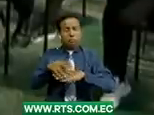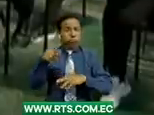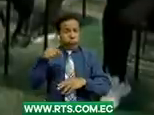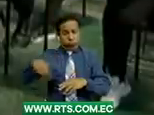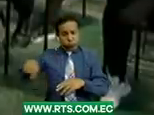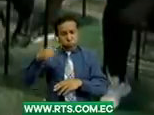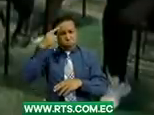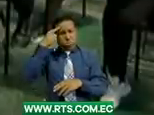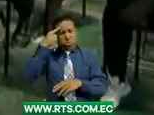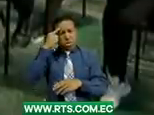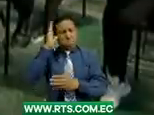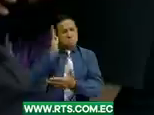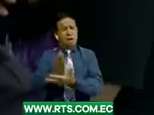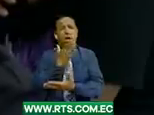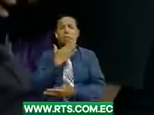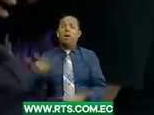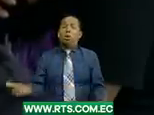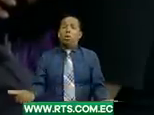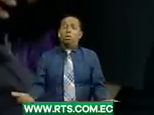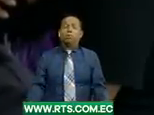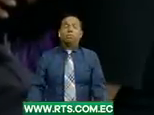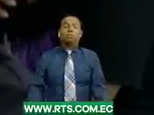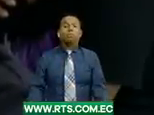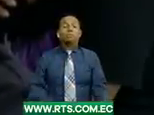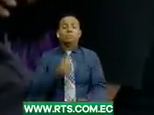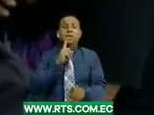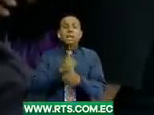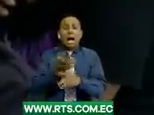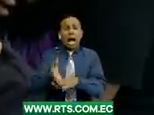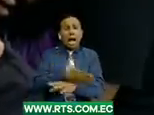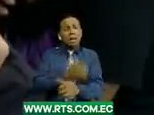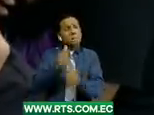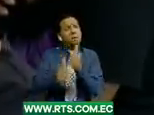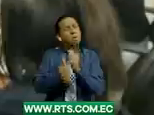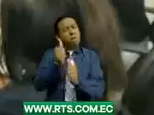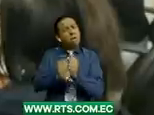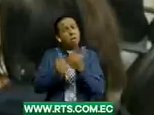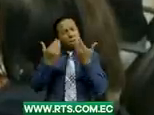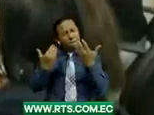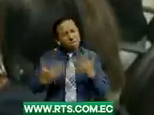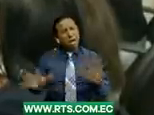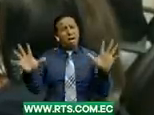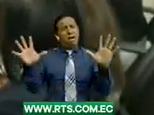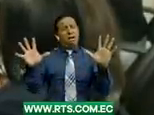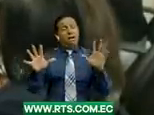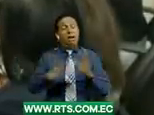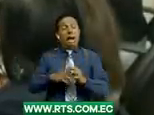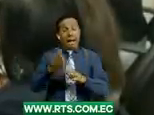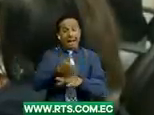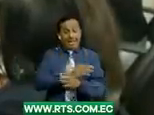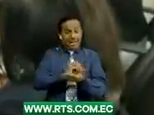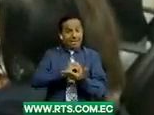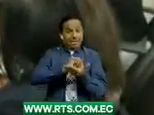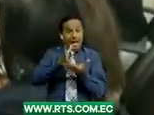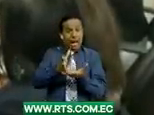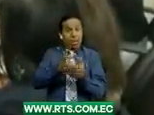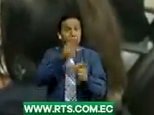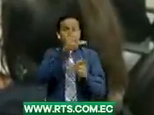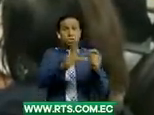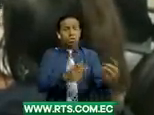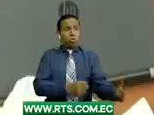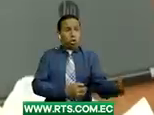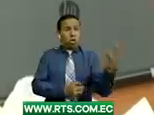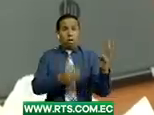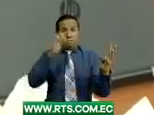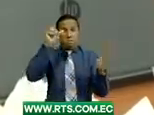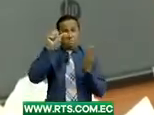Las irregularidades en la prueba Ser Bachiller llegaron a la Asamblea Nacional. Una comisión legislativa recibió a las autoridades del Ministerio de